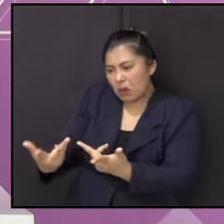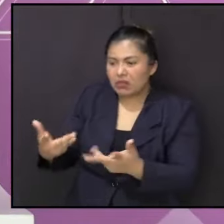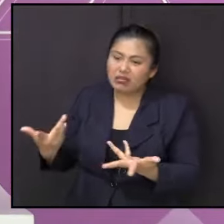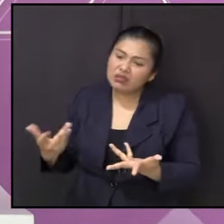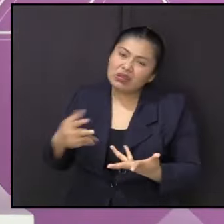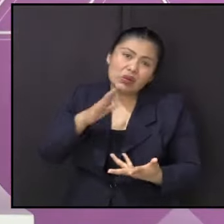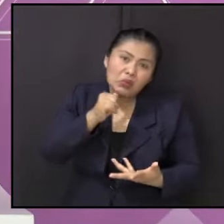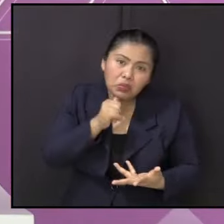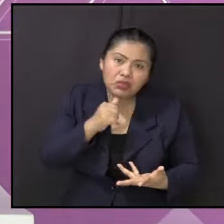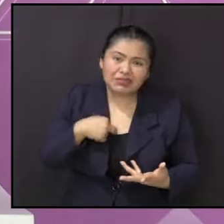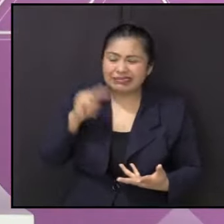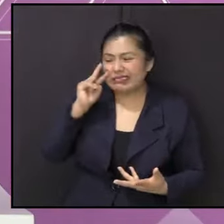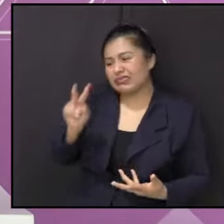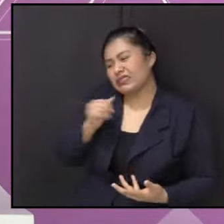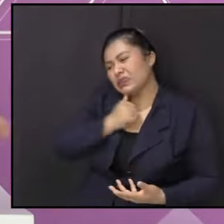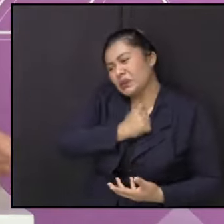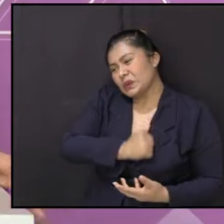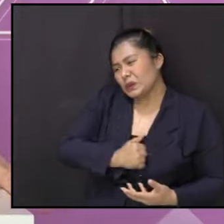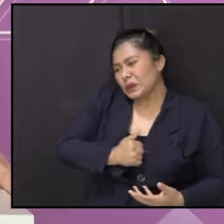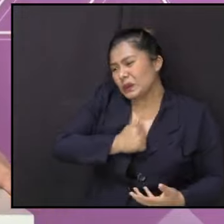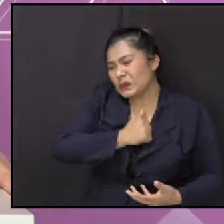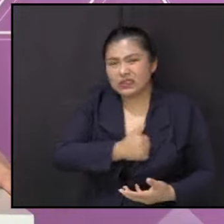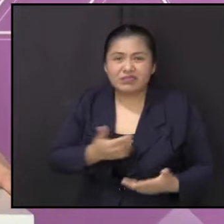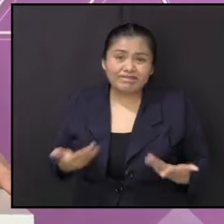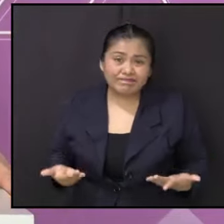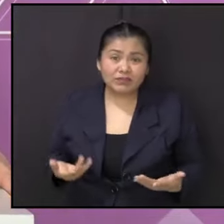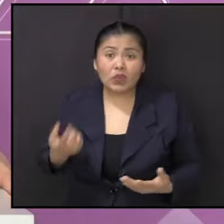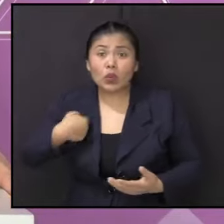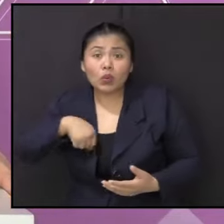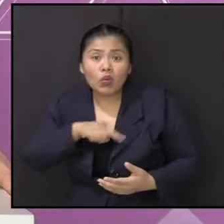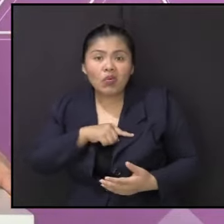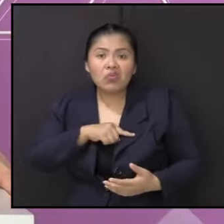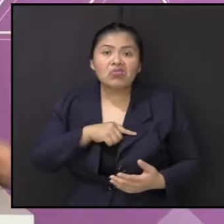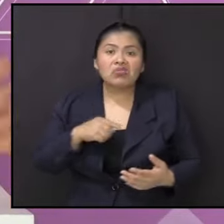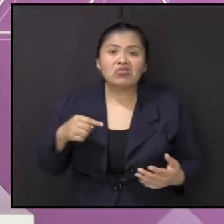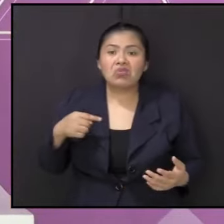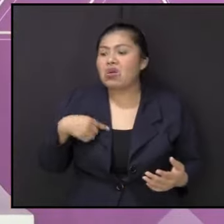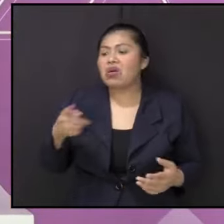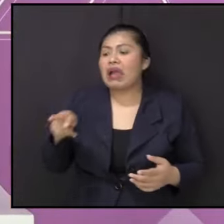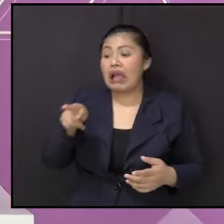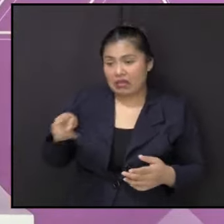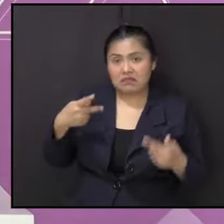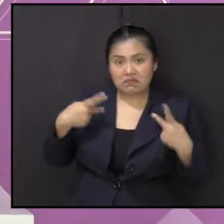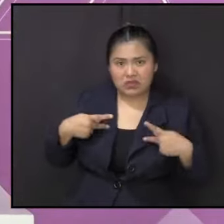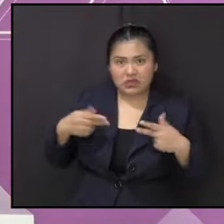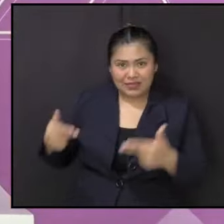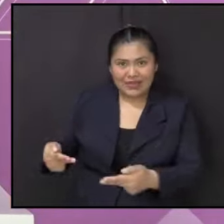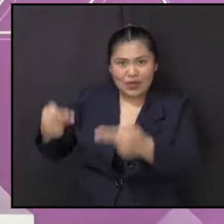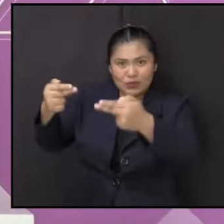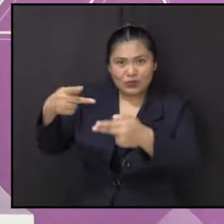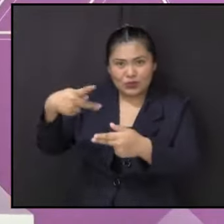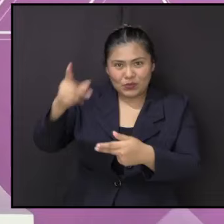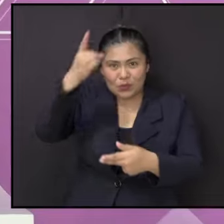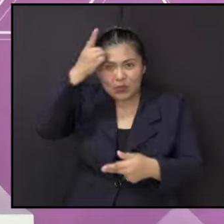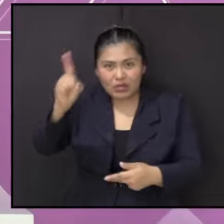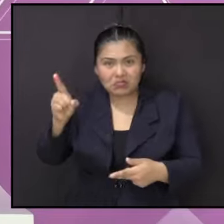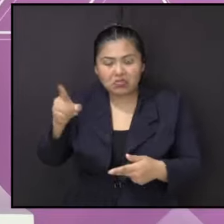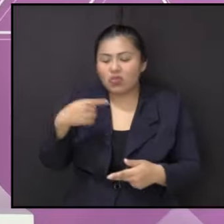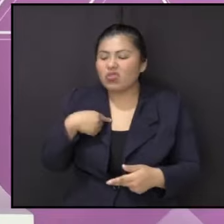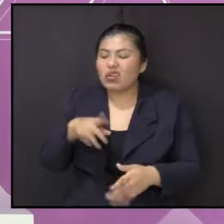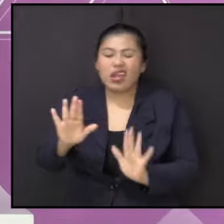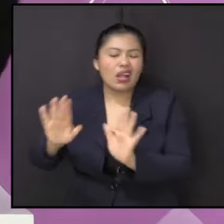terribles, que nosotros mismos como ciudadanos no compramos, no adquirimos los productos locales. Siempre tratamos de